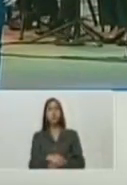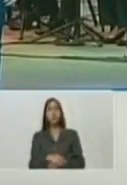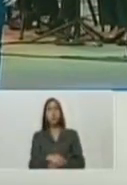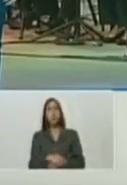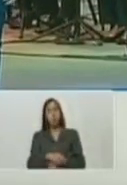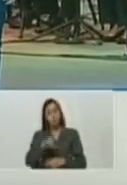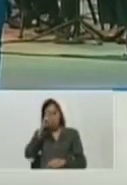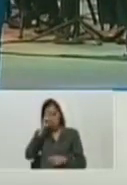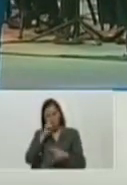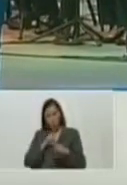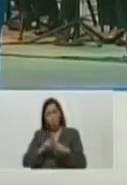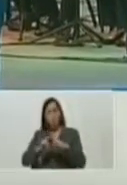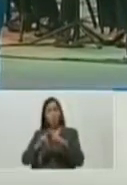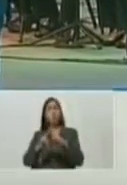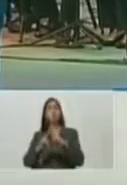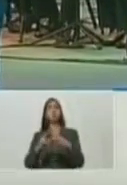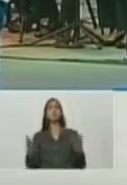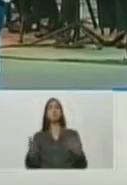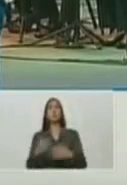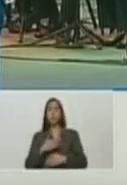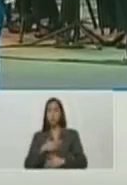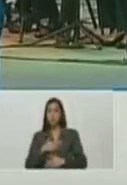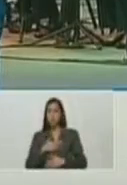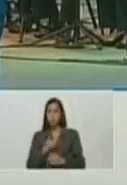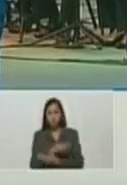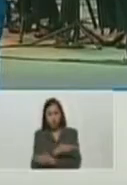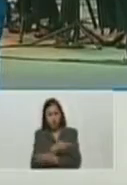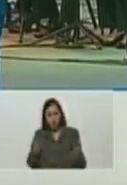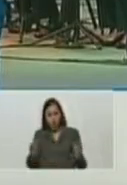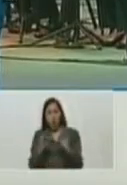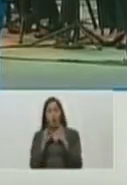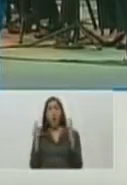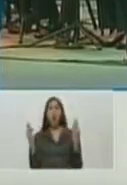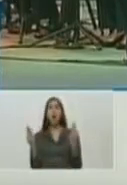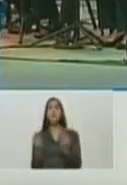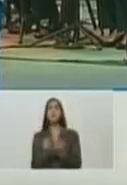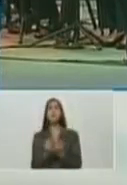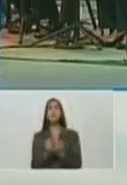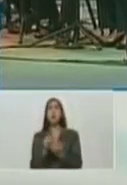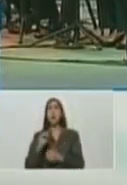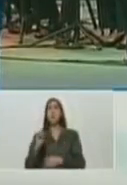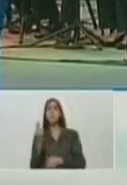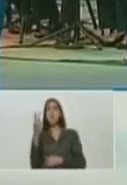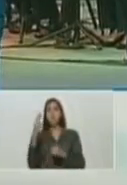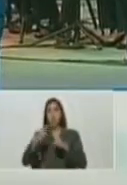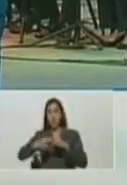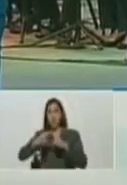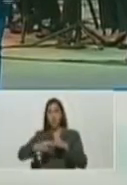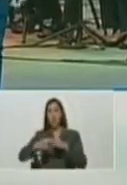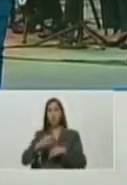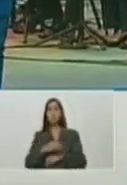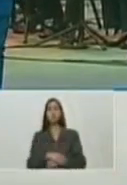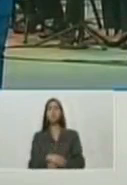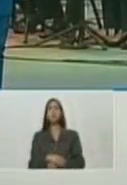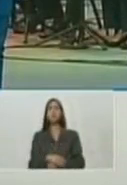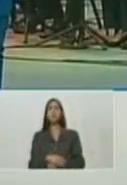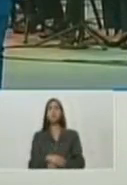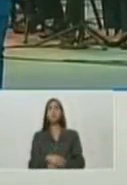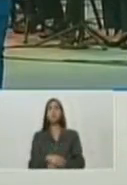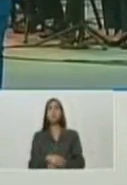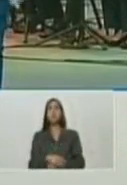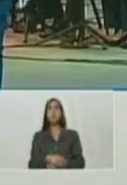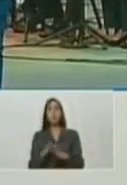honor que me confiere a mí la familia Primera, Chirino, Muset incluso, y